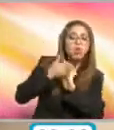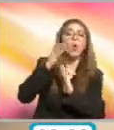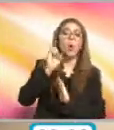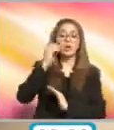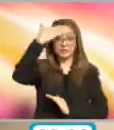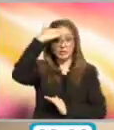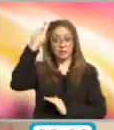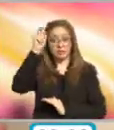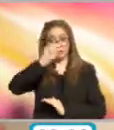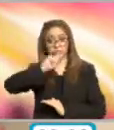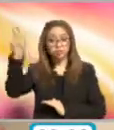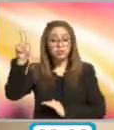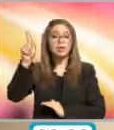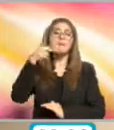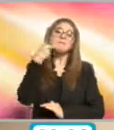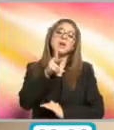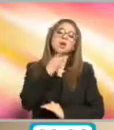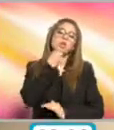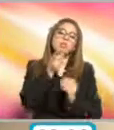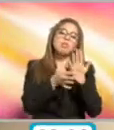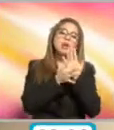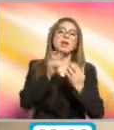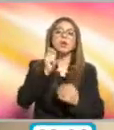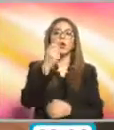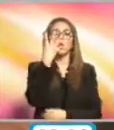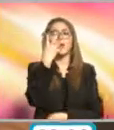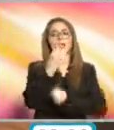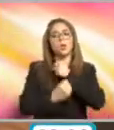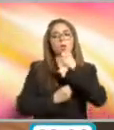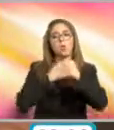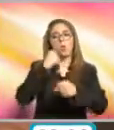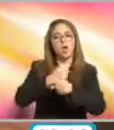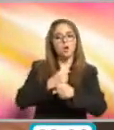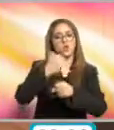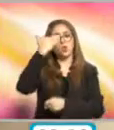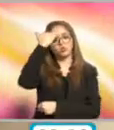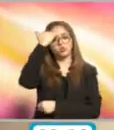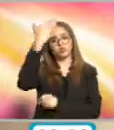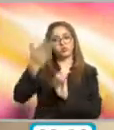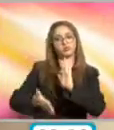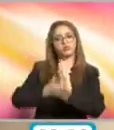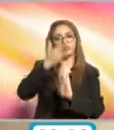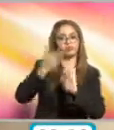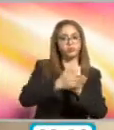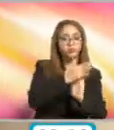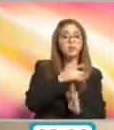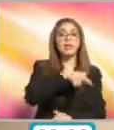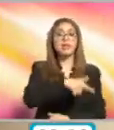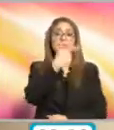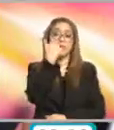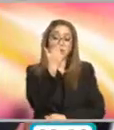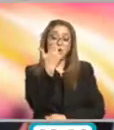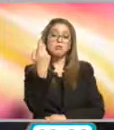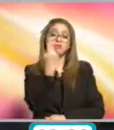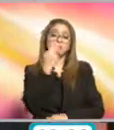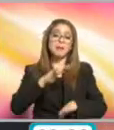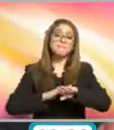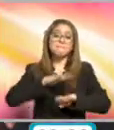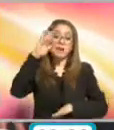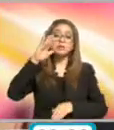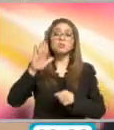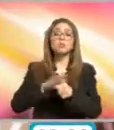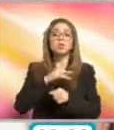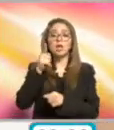del tema, pues dicen que sin duda se llevaría más de 4 años. Los recursos son mucho más de los que ha solicitado Donald Trump y no hay